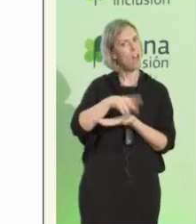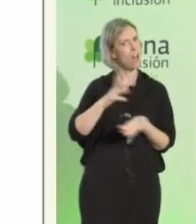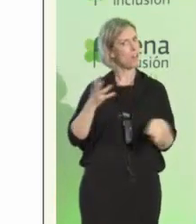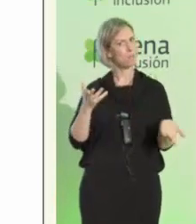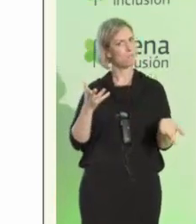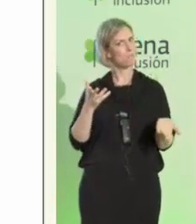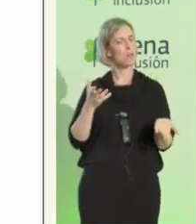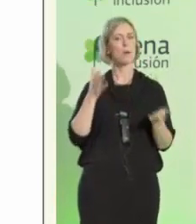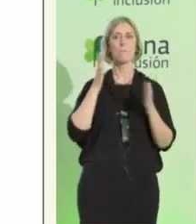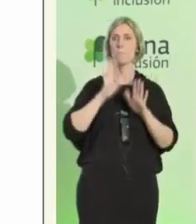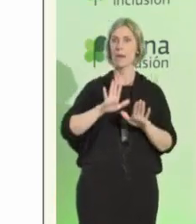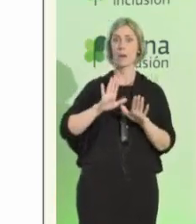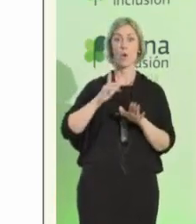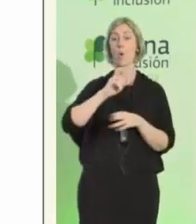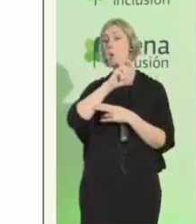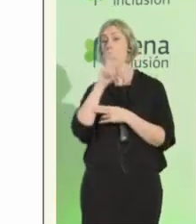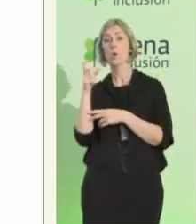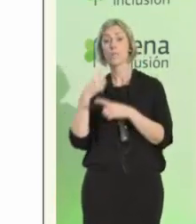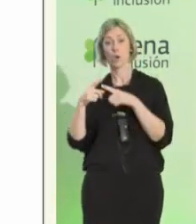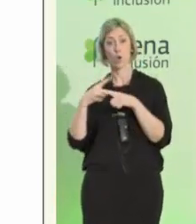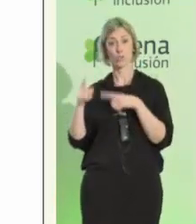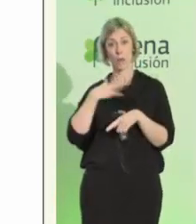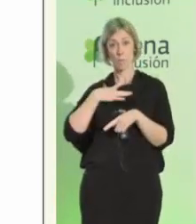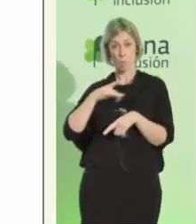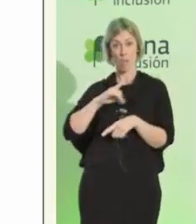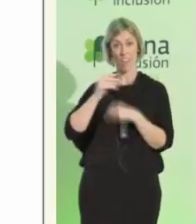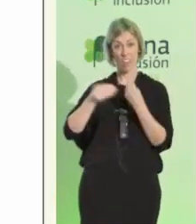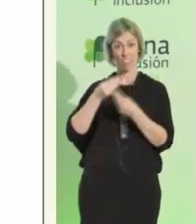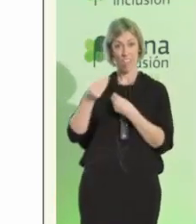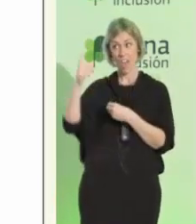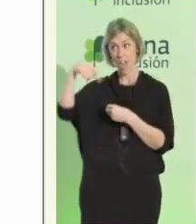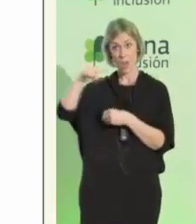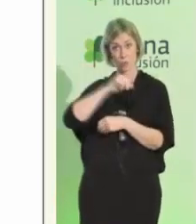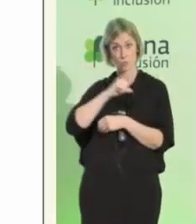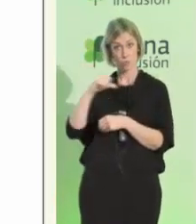otras cosas en las que se puede valer por sí misma.